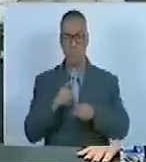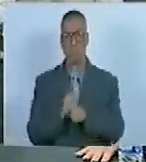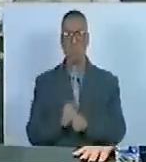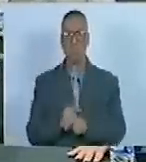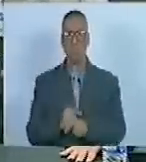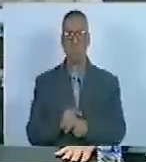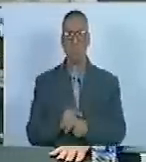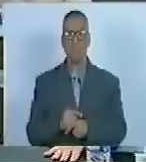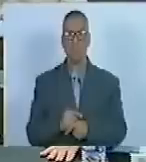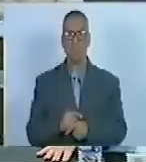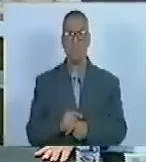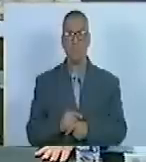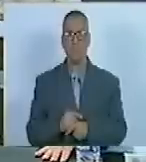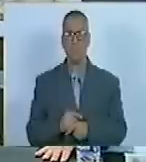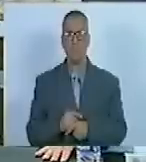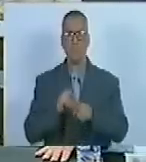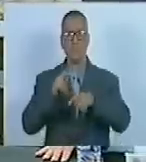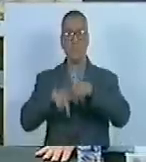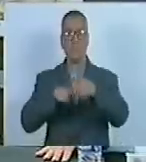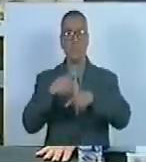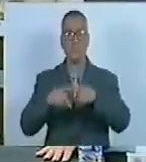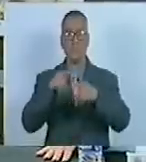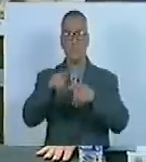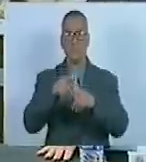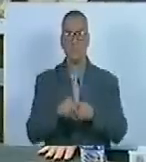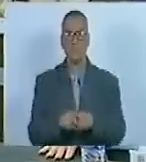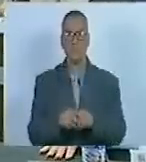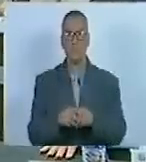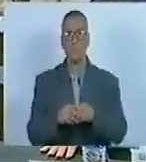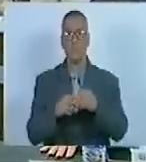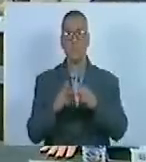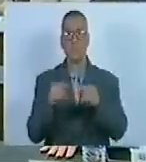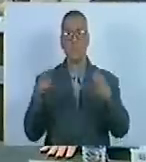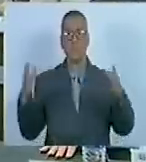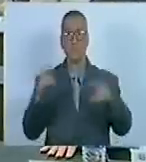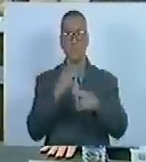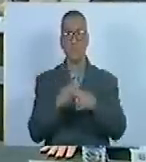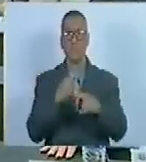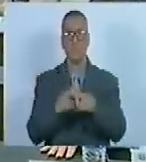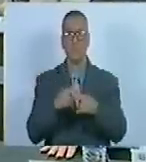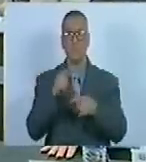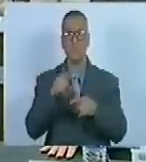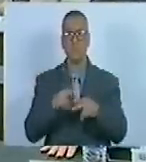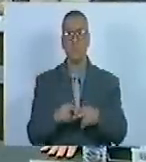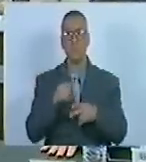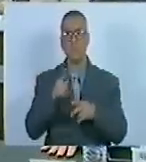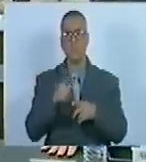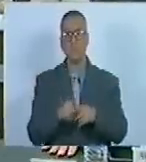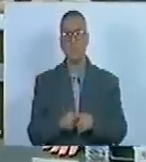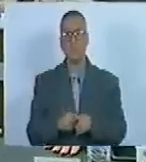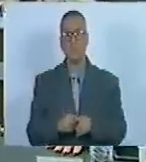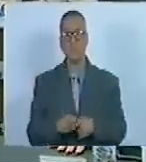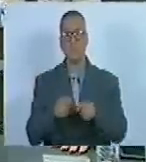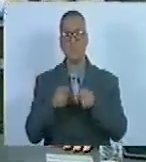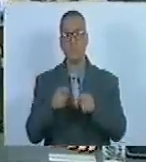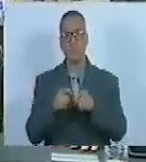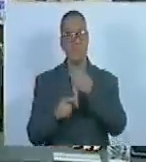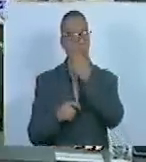una aventura tremendamente peligrosa e irracional, un acto de